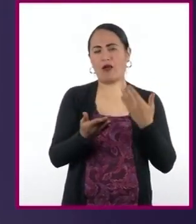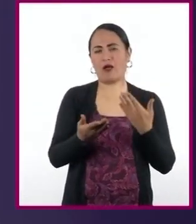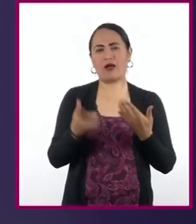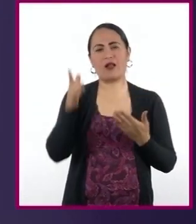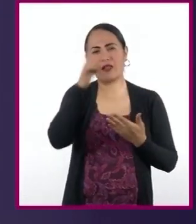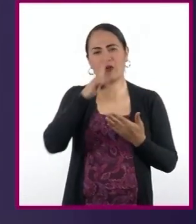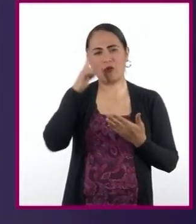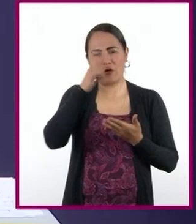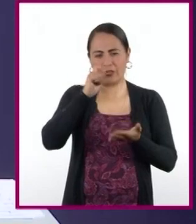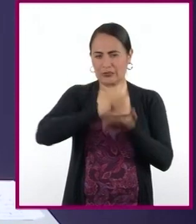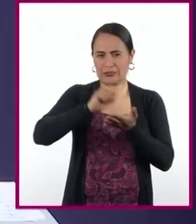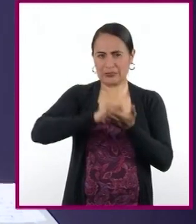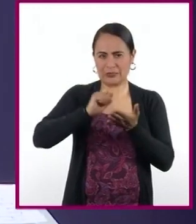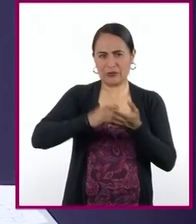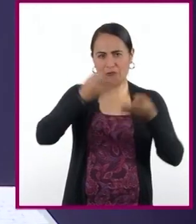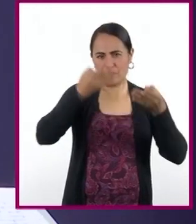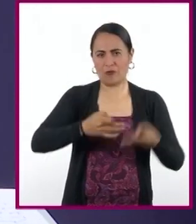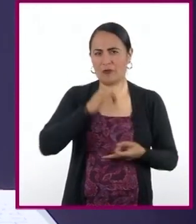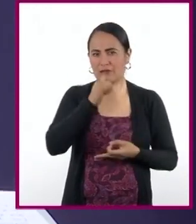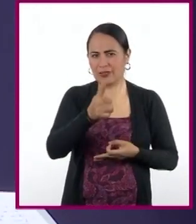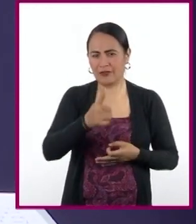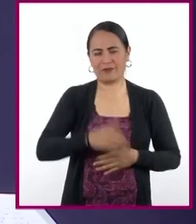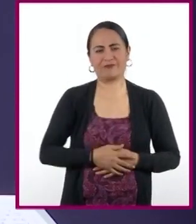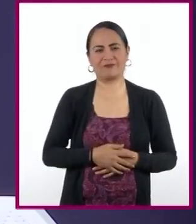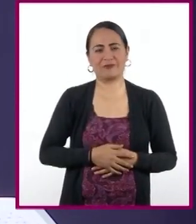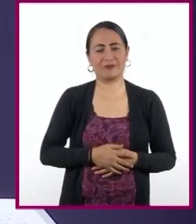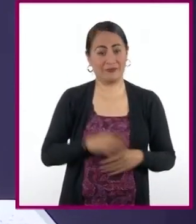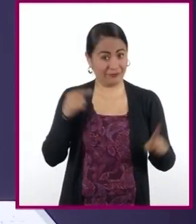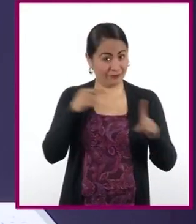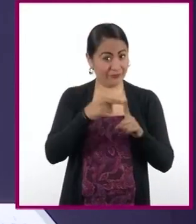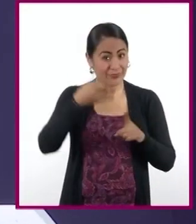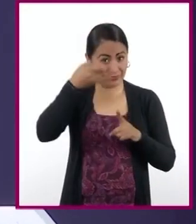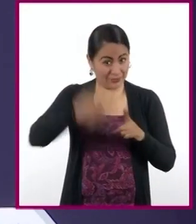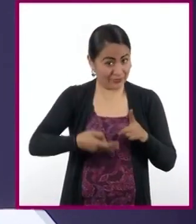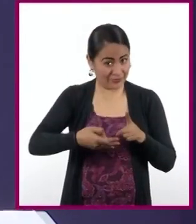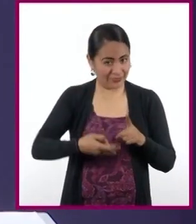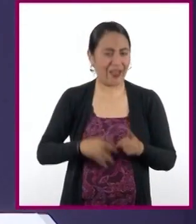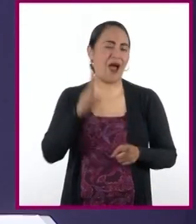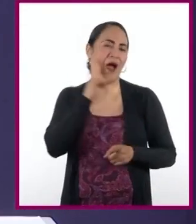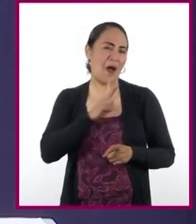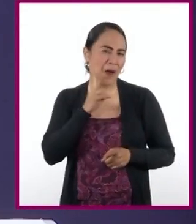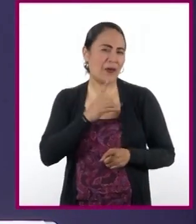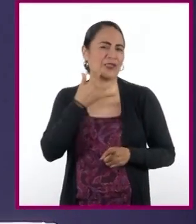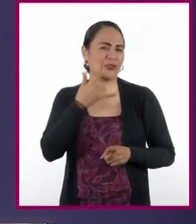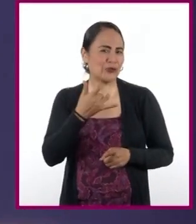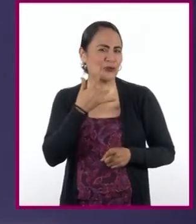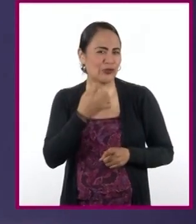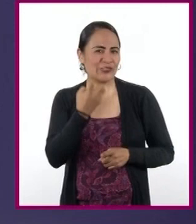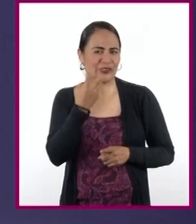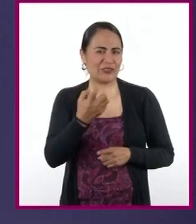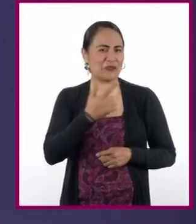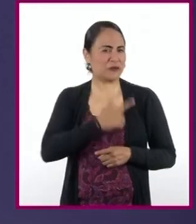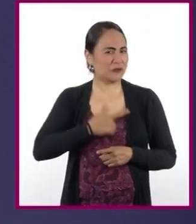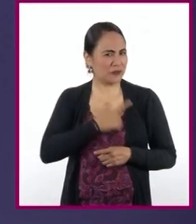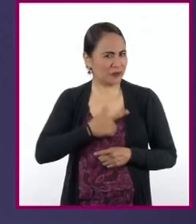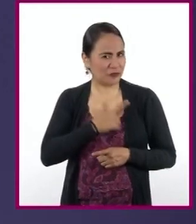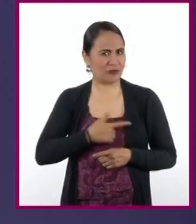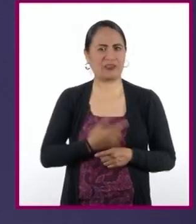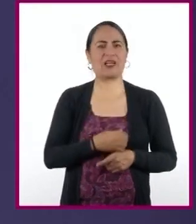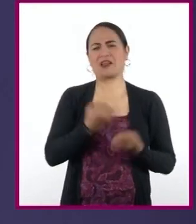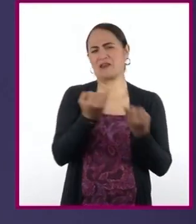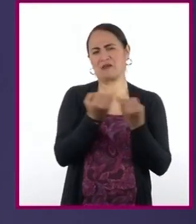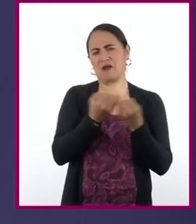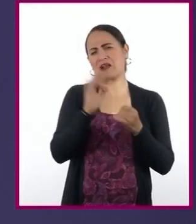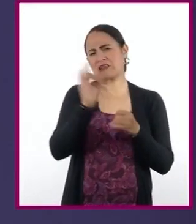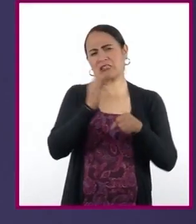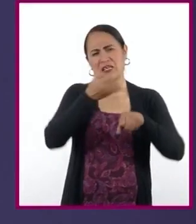informal. ¿Qué les parece? ¿Aceptan el reto? Inténtenlo, será divertido. Pueden intentar contar un